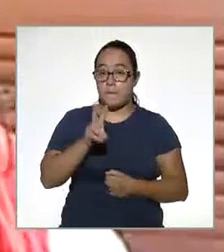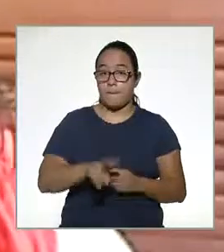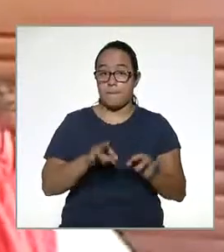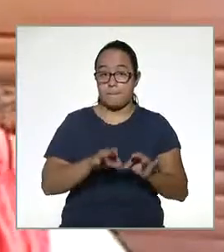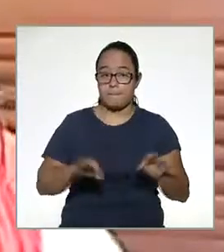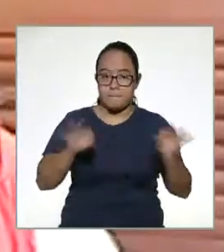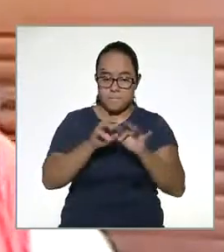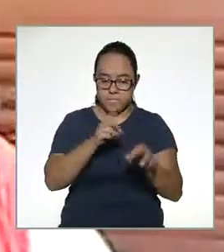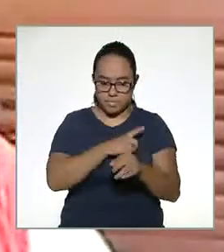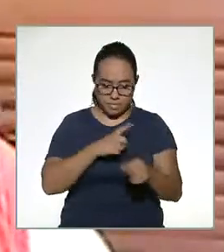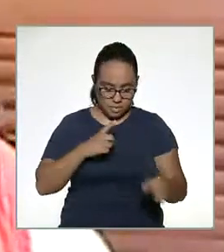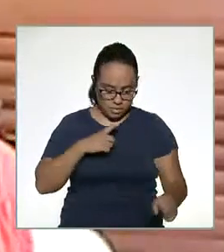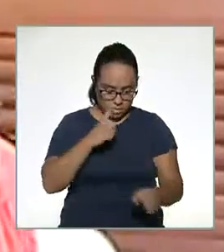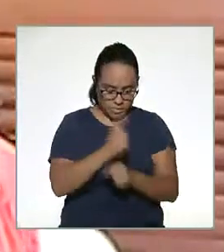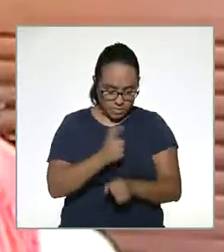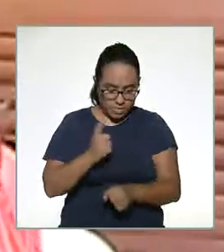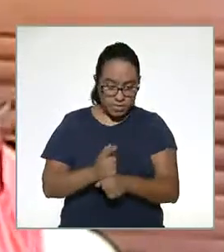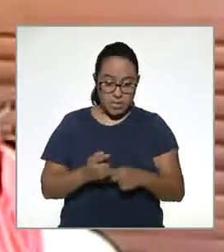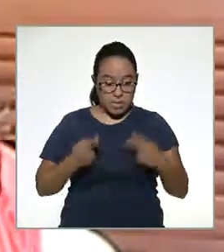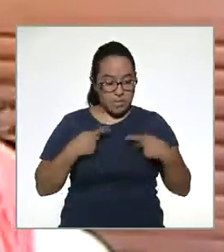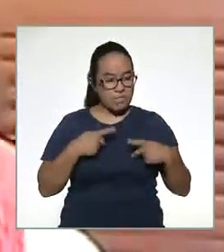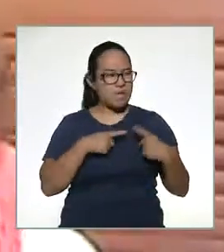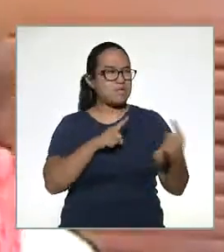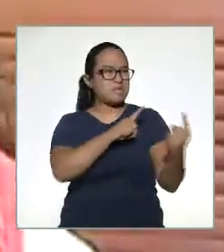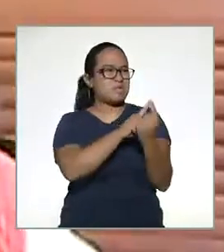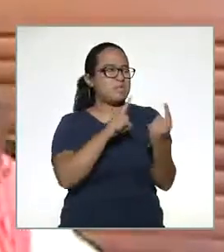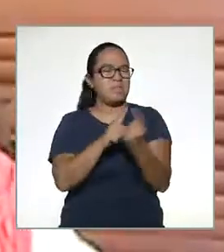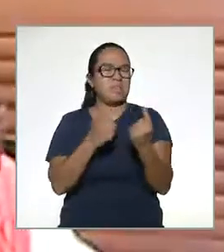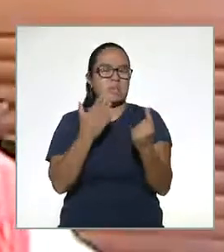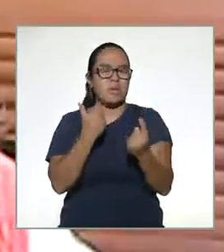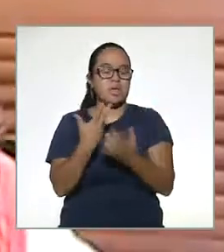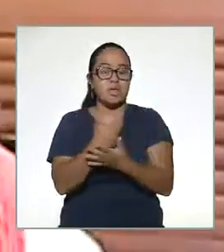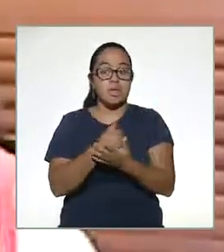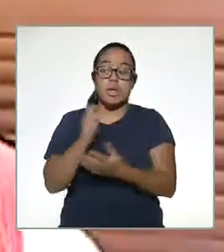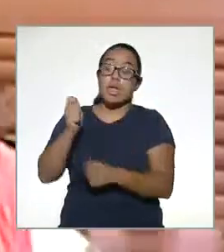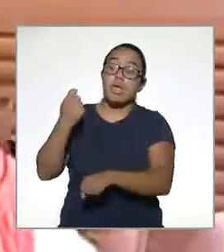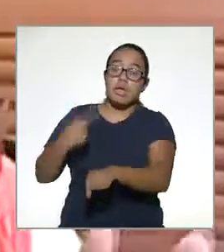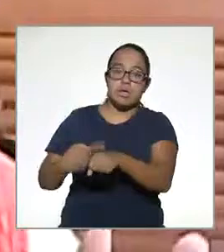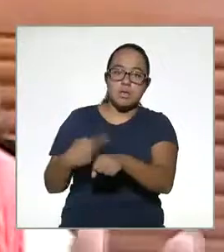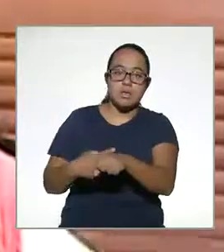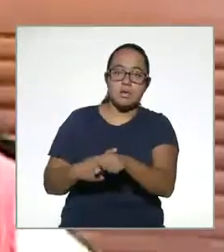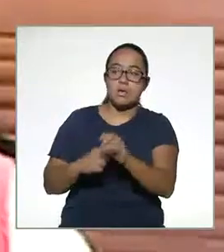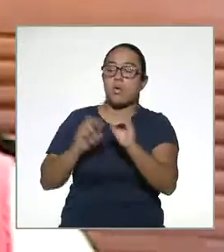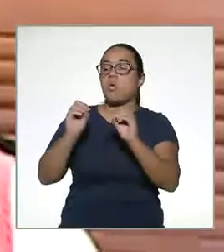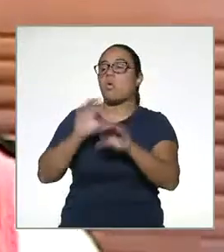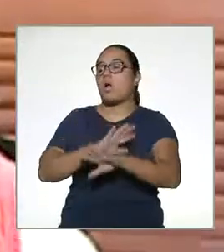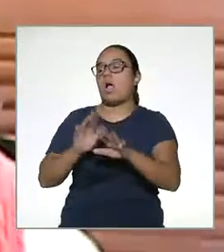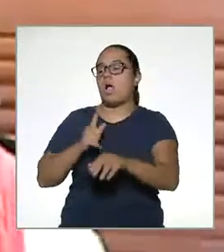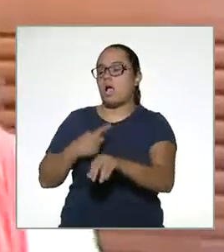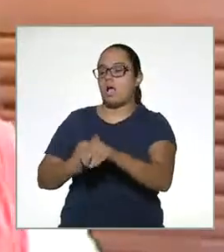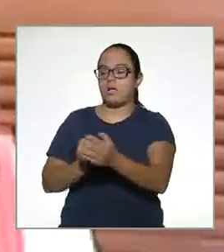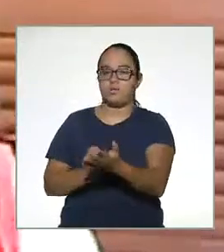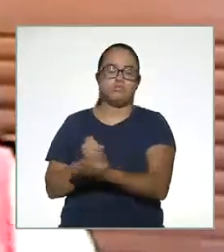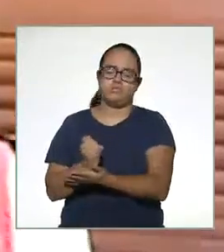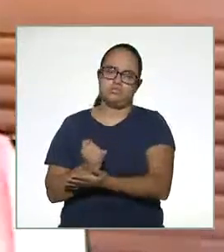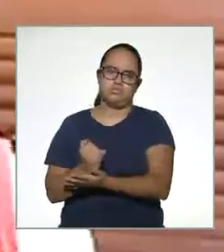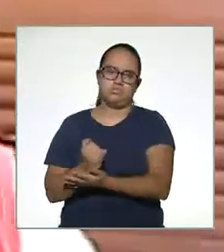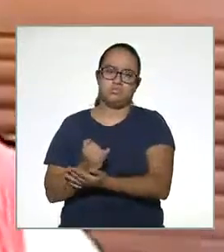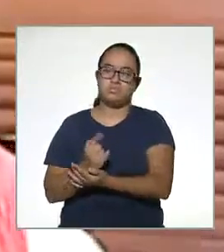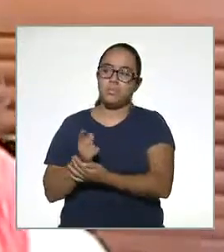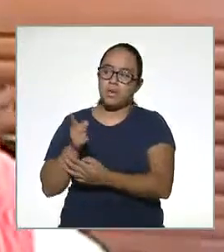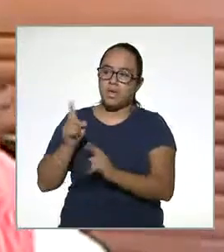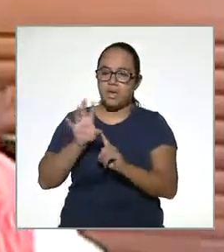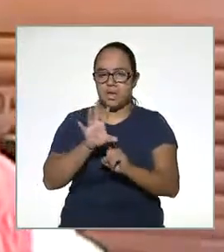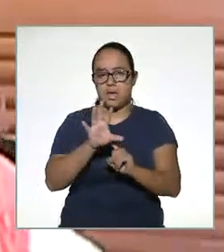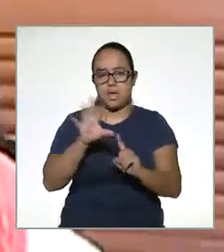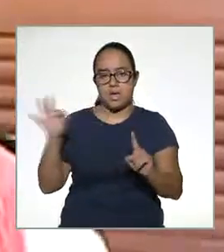que te des cuenta que una persona introvertida no está enferma, no es una patología, y más bien elige